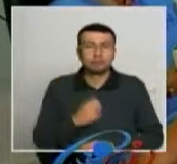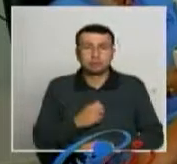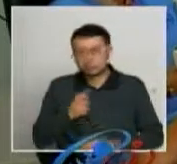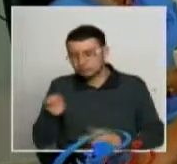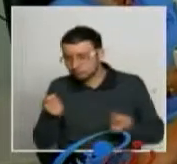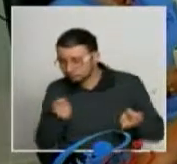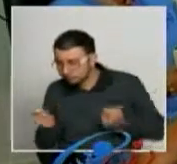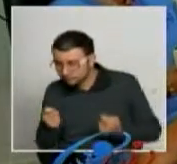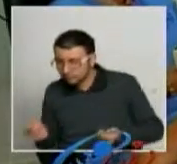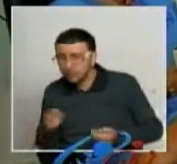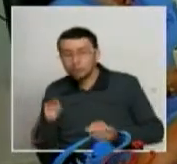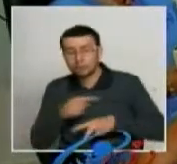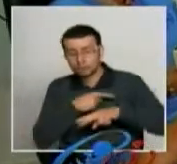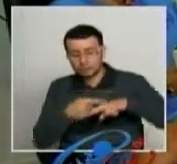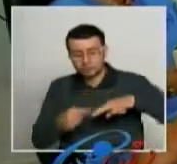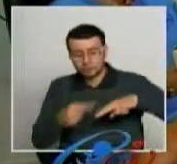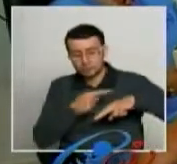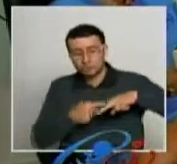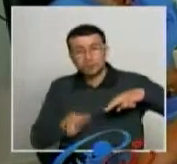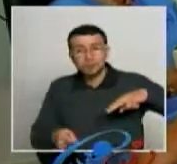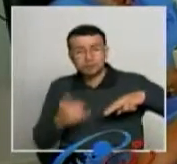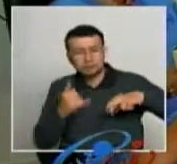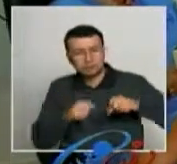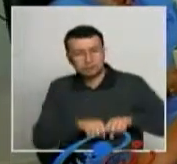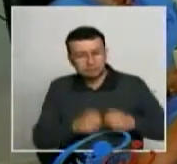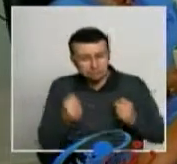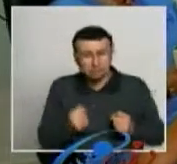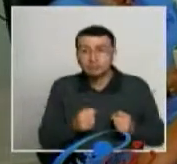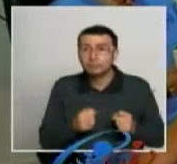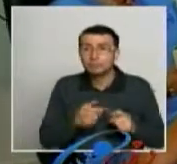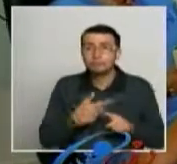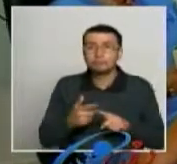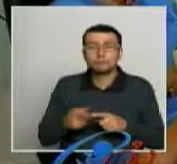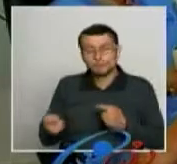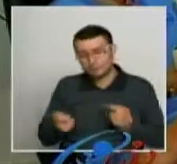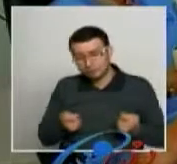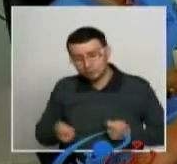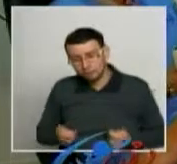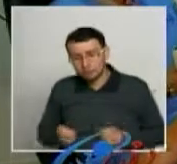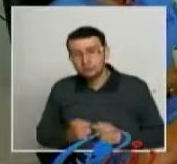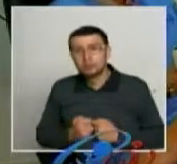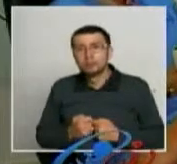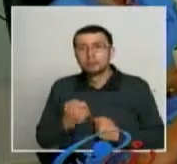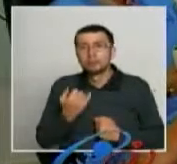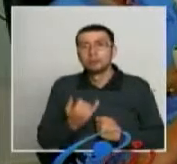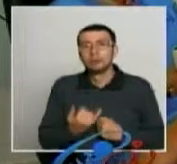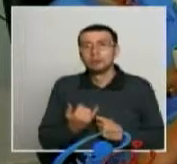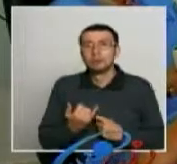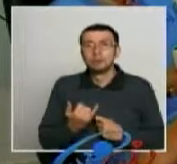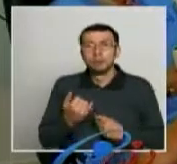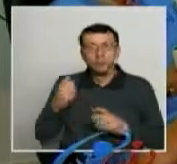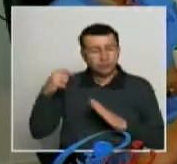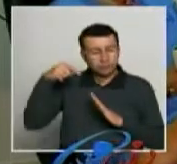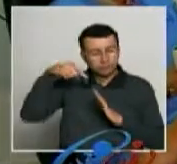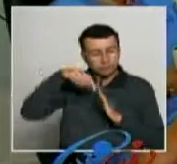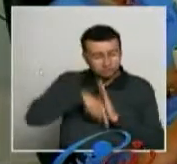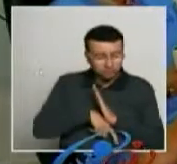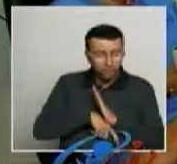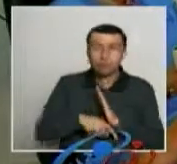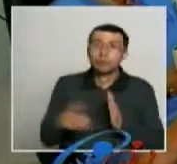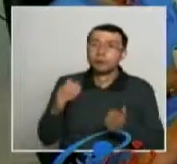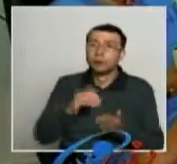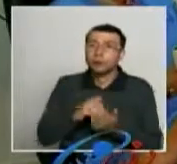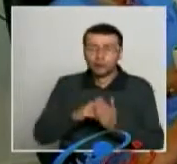tratar las venas perforantes, ese sistema colateral en el cual el sistema se hace desde el sistema venoso profundo hacia el superficial y vuelve a